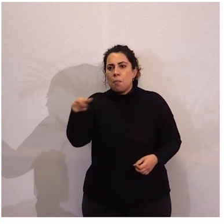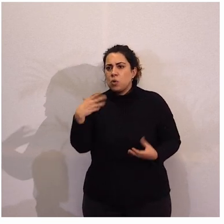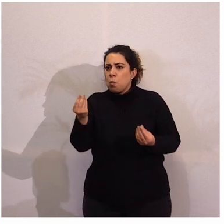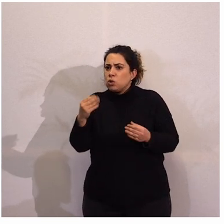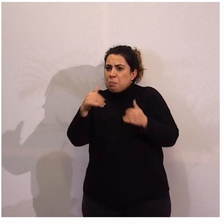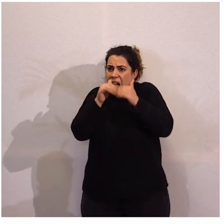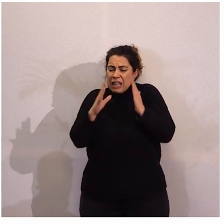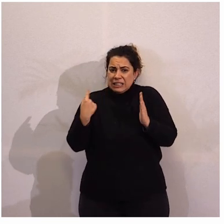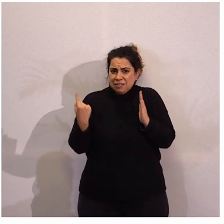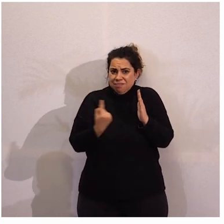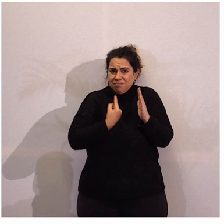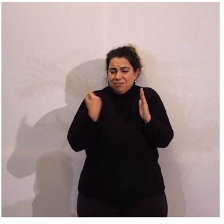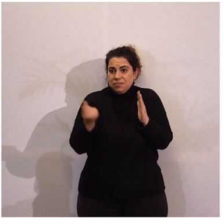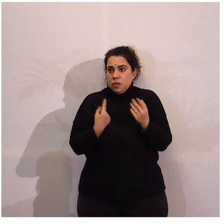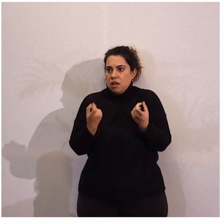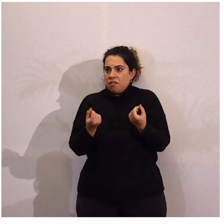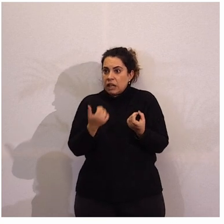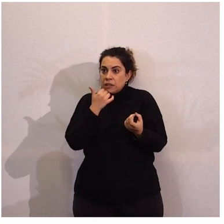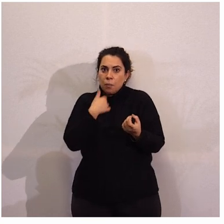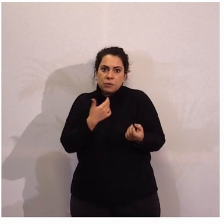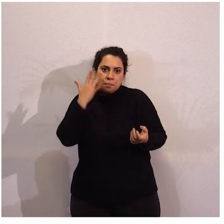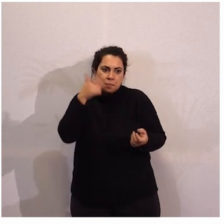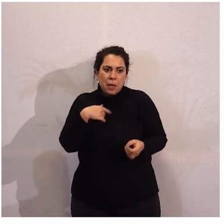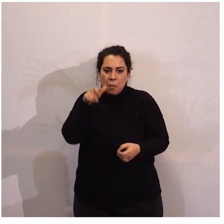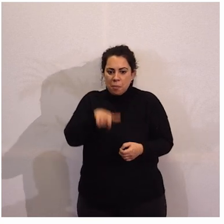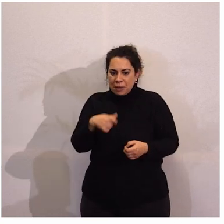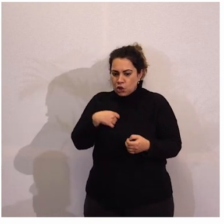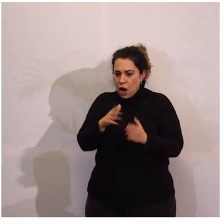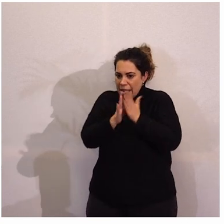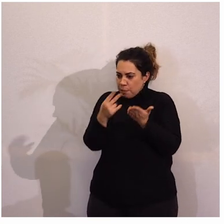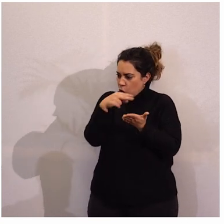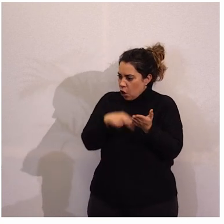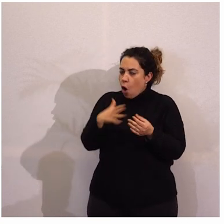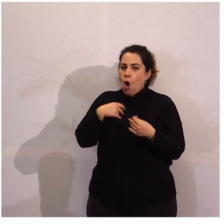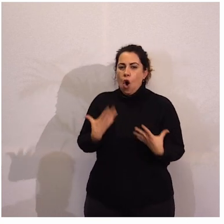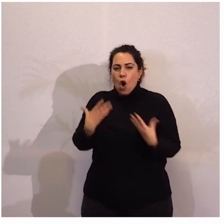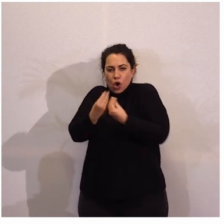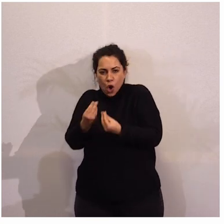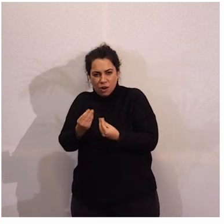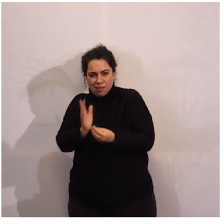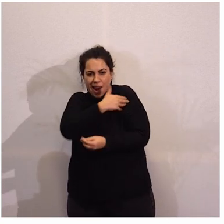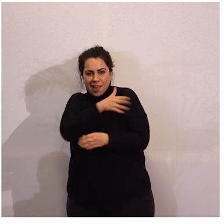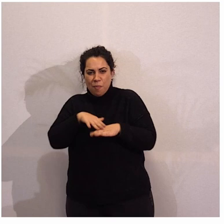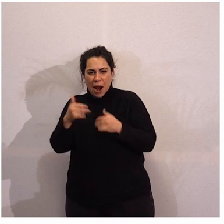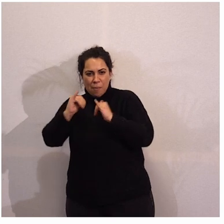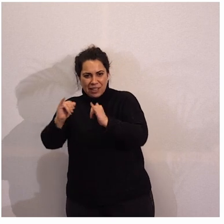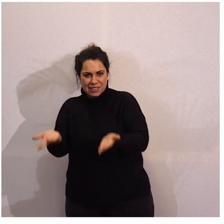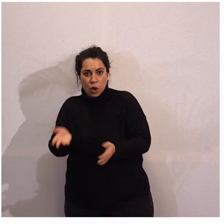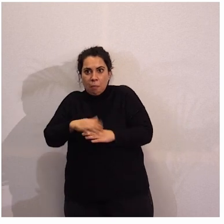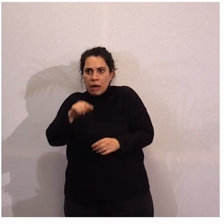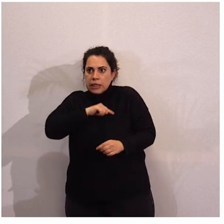casa que lo que necesitan es que alguien les lea un libro o que les acompañe a pasear. Poco más, pero para